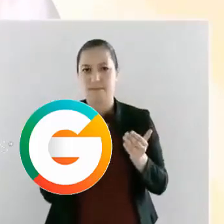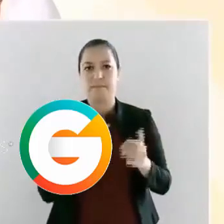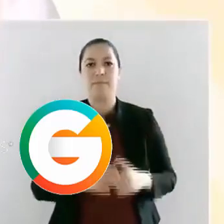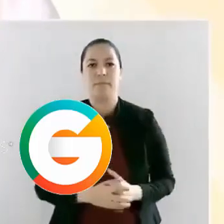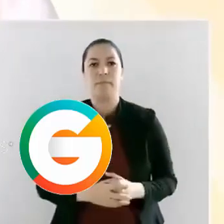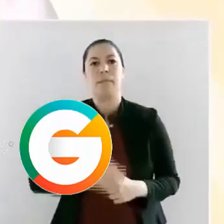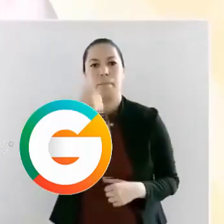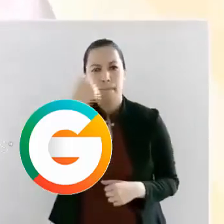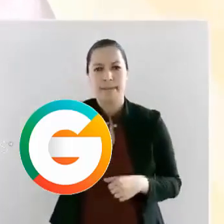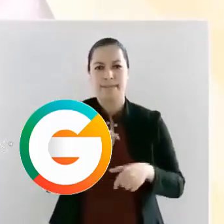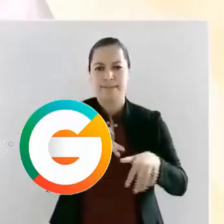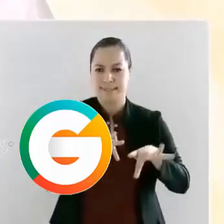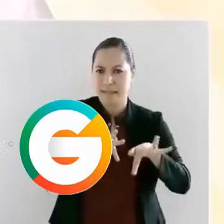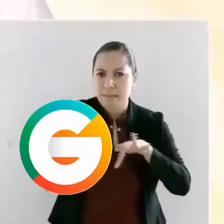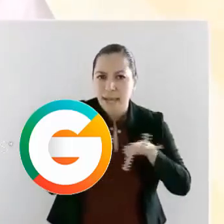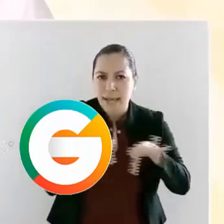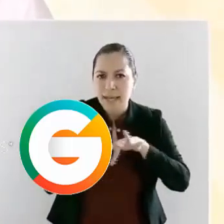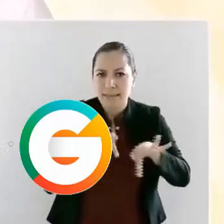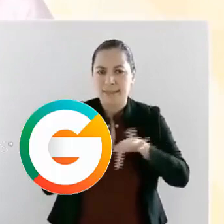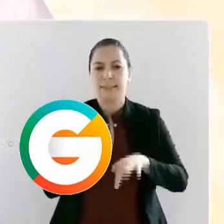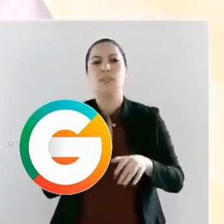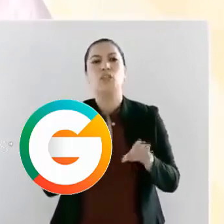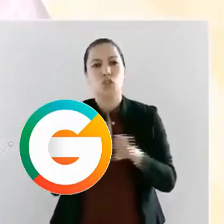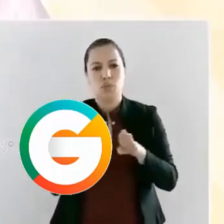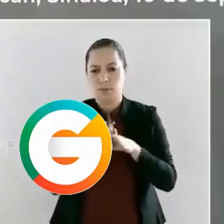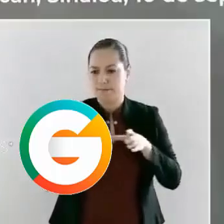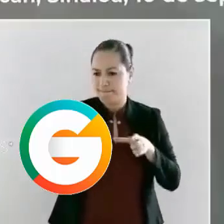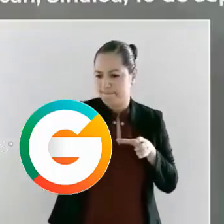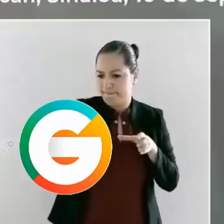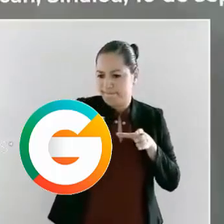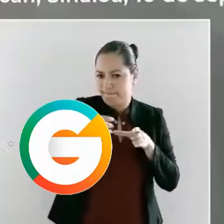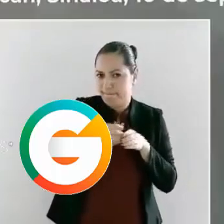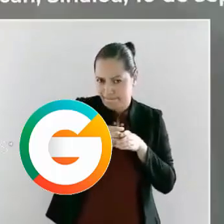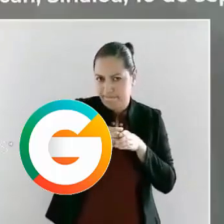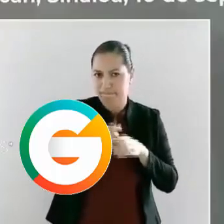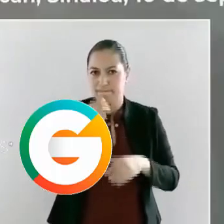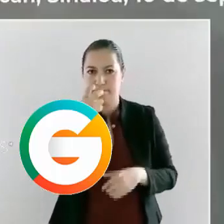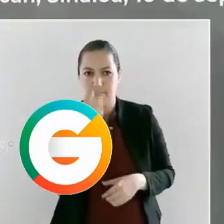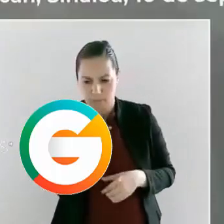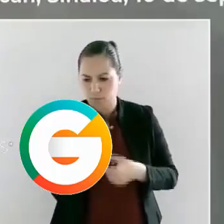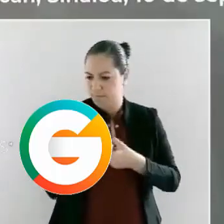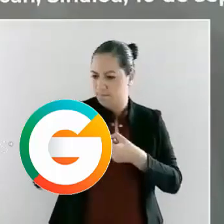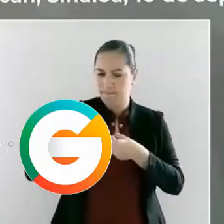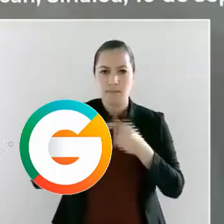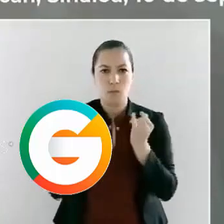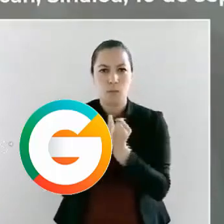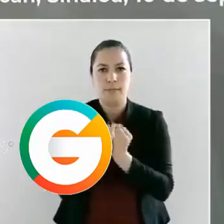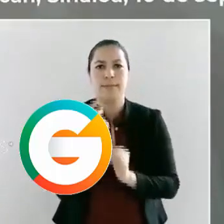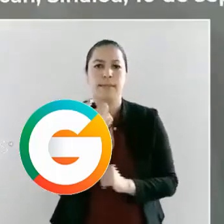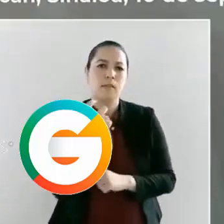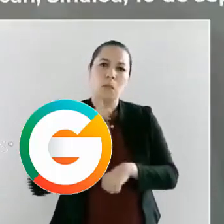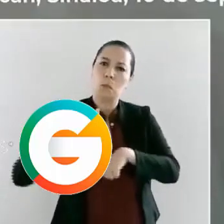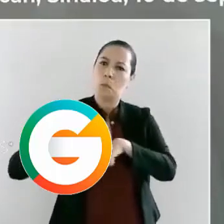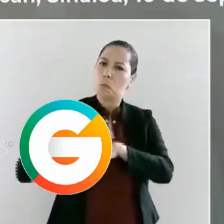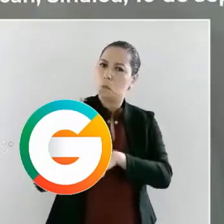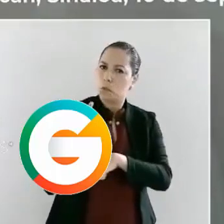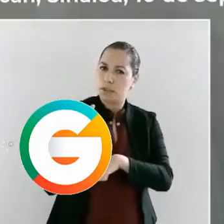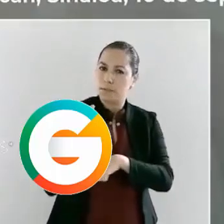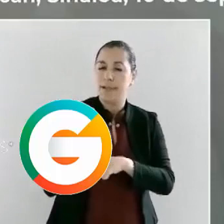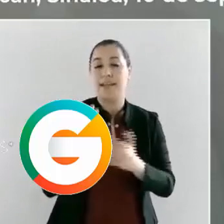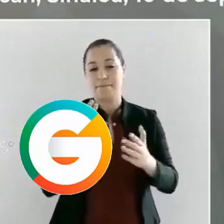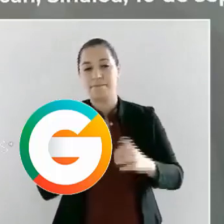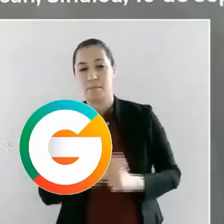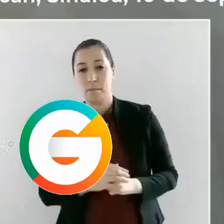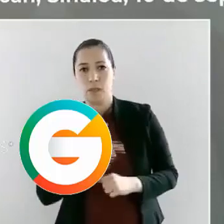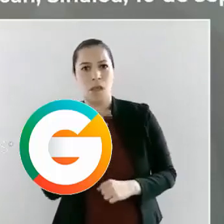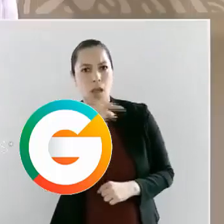a que trabaje con nosotros. Esto porque ha